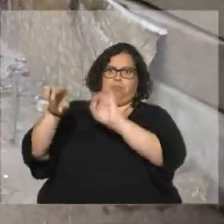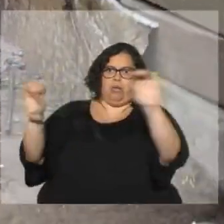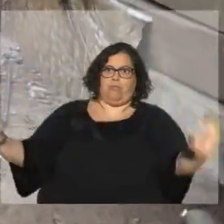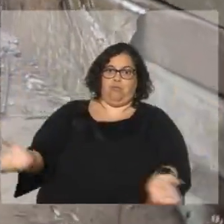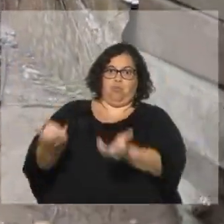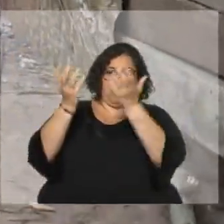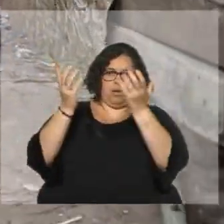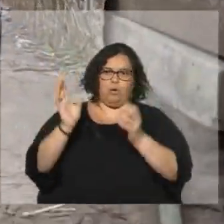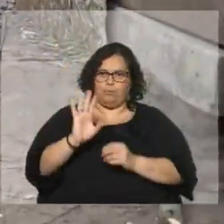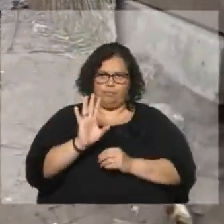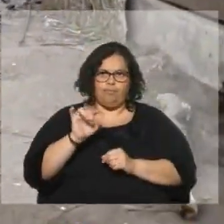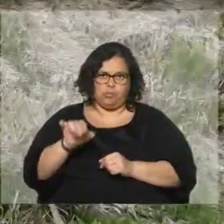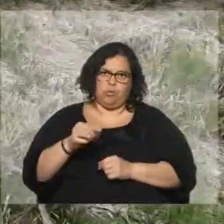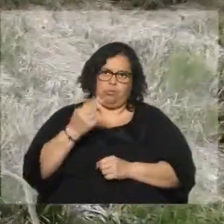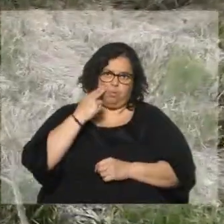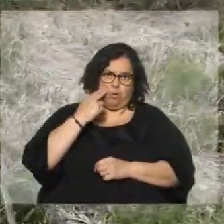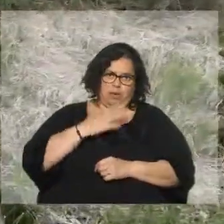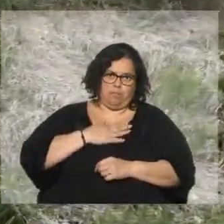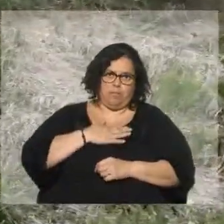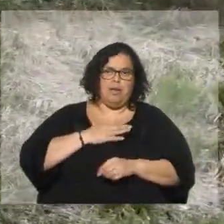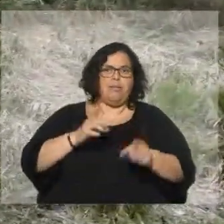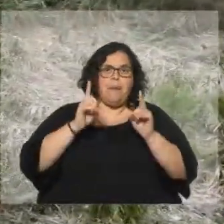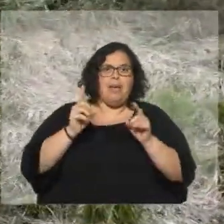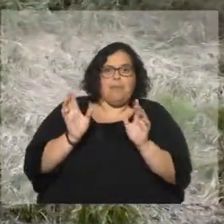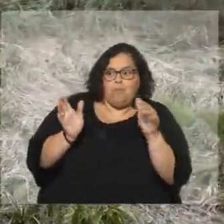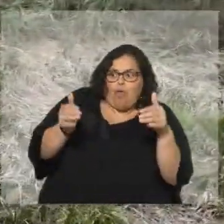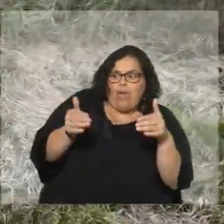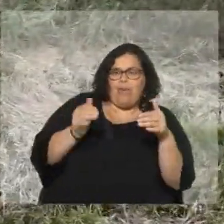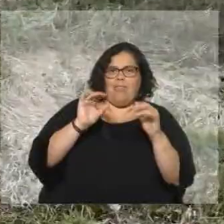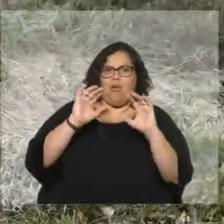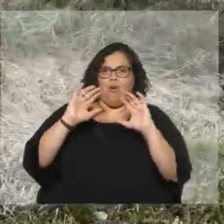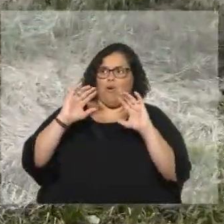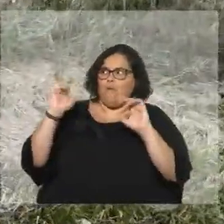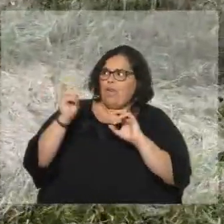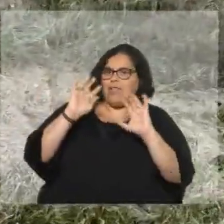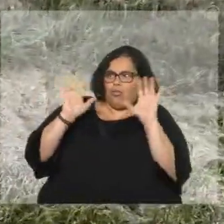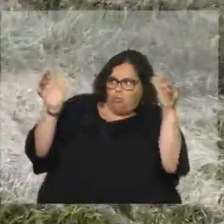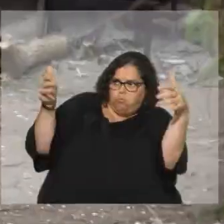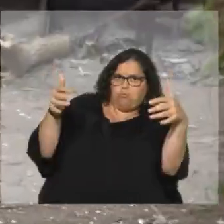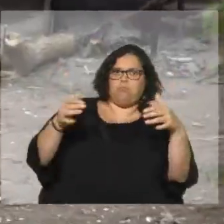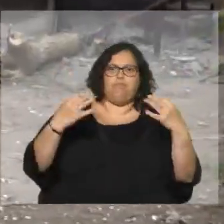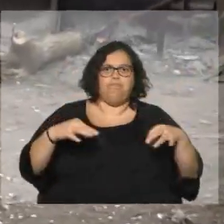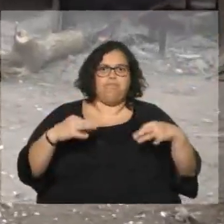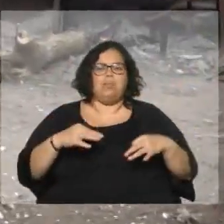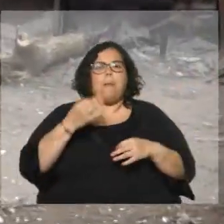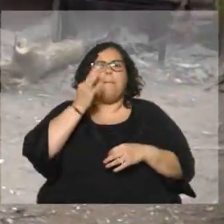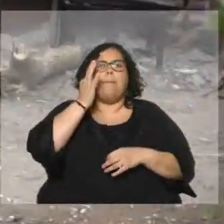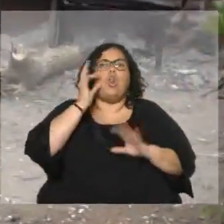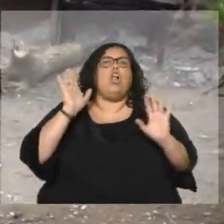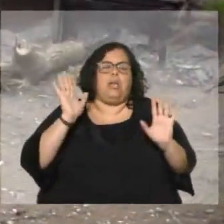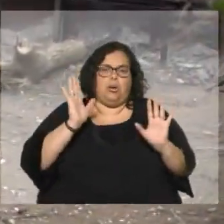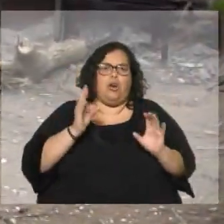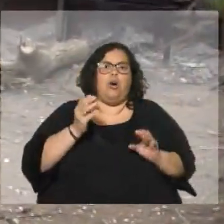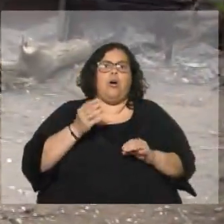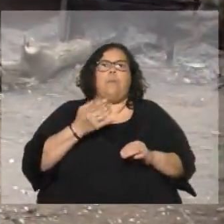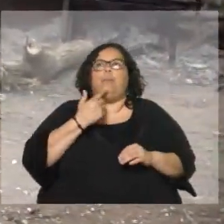fuego y está un problema para nosotros. Y resguardado también por el viento. Ahí va, exactamente. Tenemos que tenerlo más o menos medio prolijo, cosa que si viene